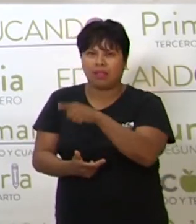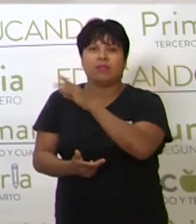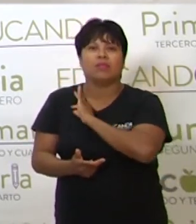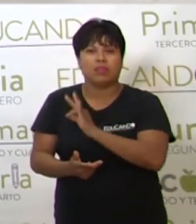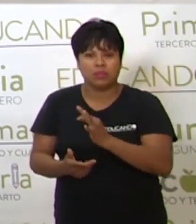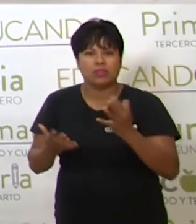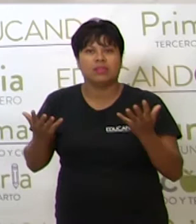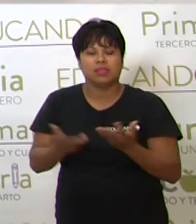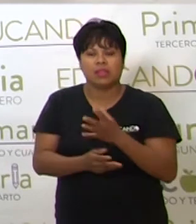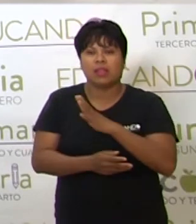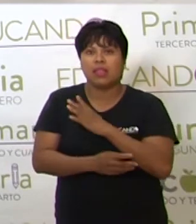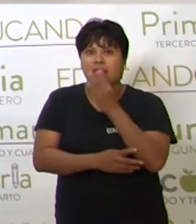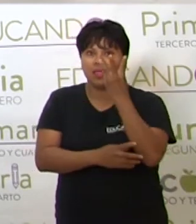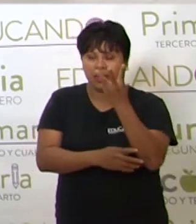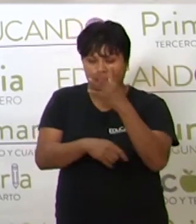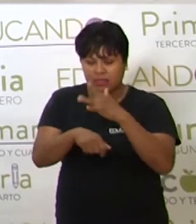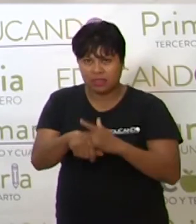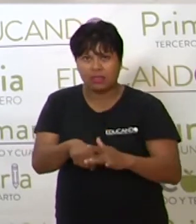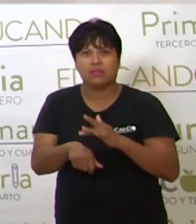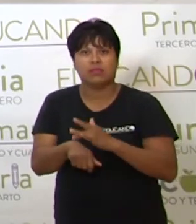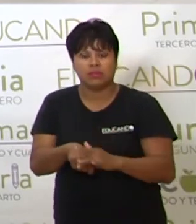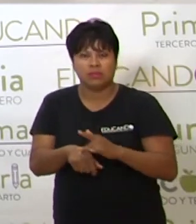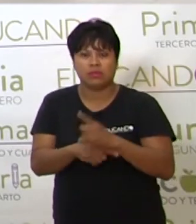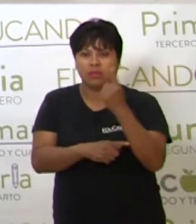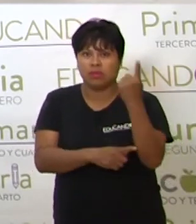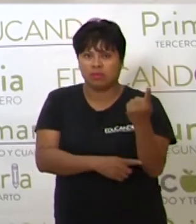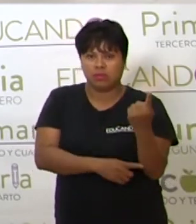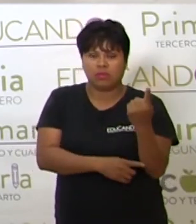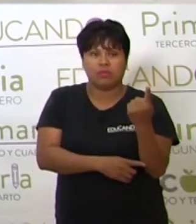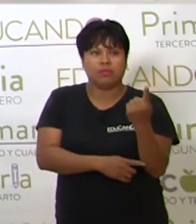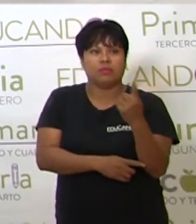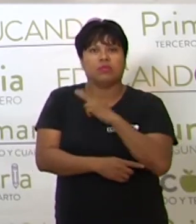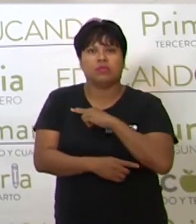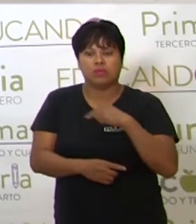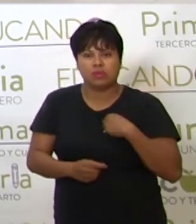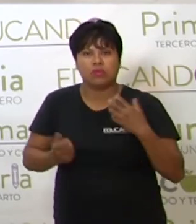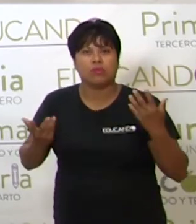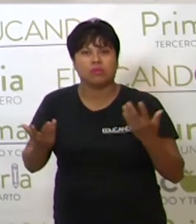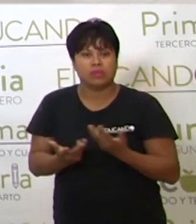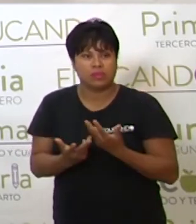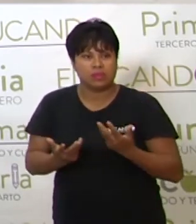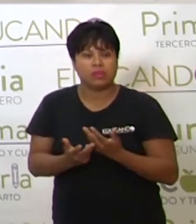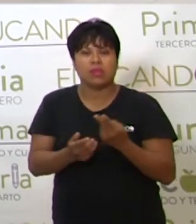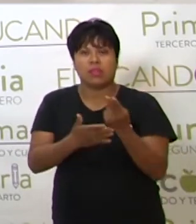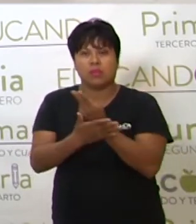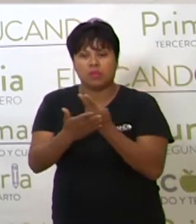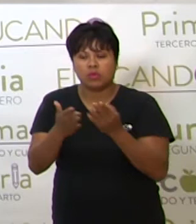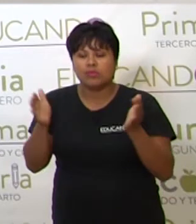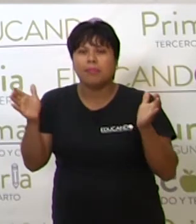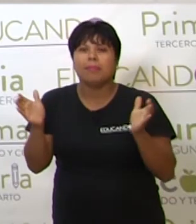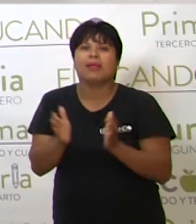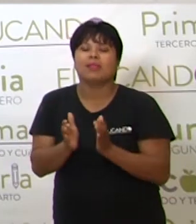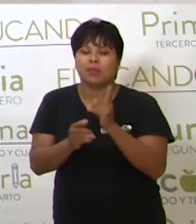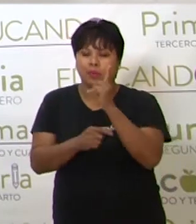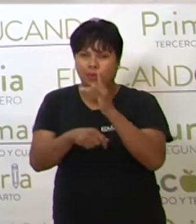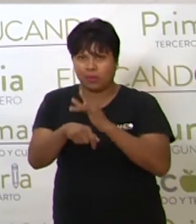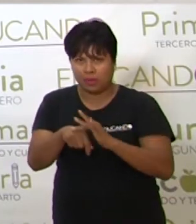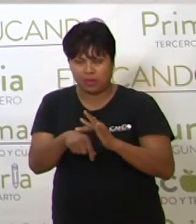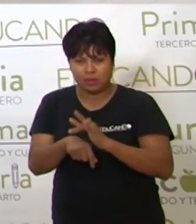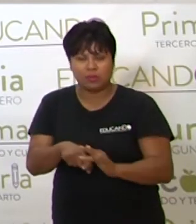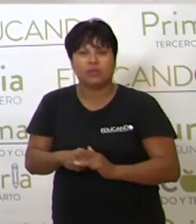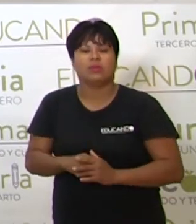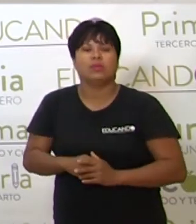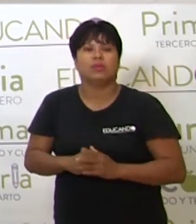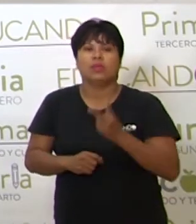representar lo que hay tres quesos uno vamos a representarlo aquí voy a hacer unos dibujos pequeños un queso